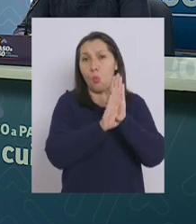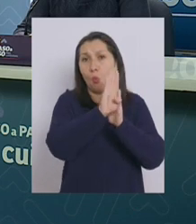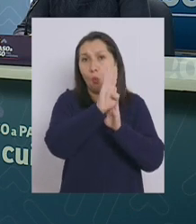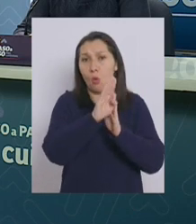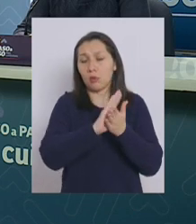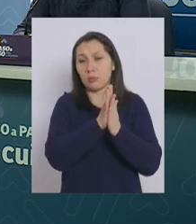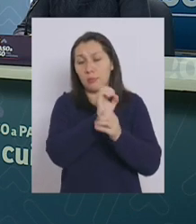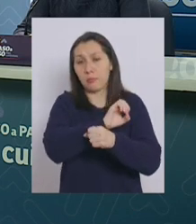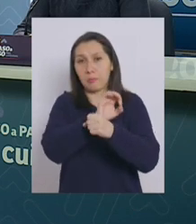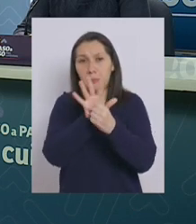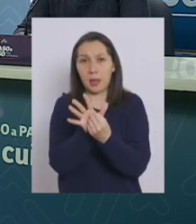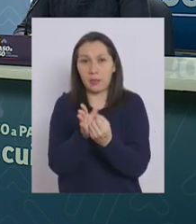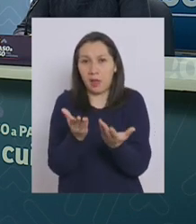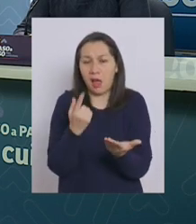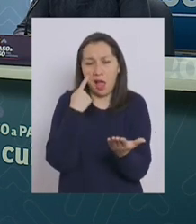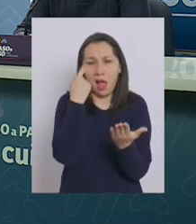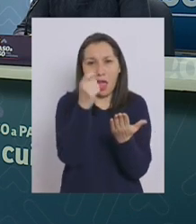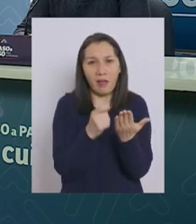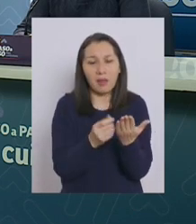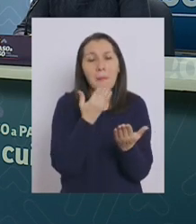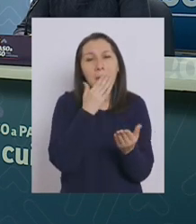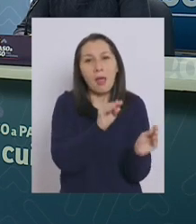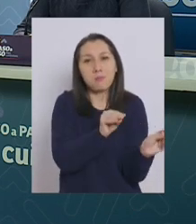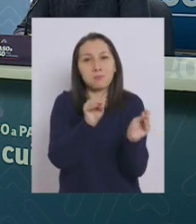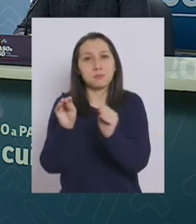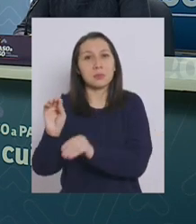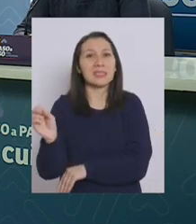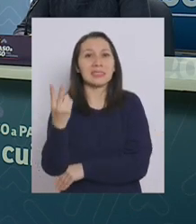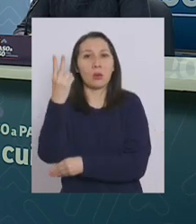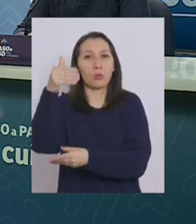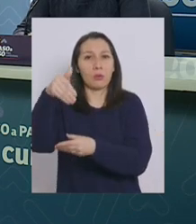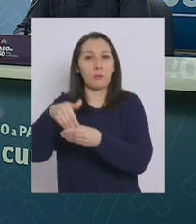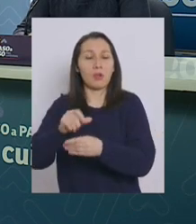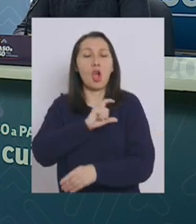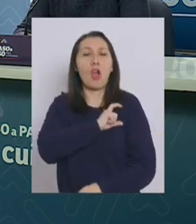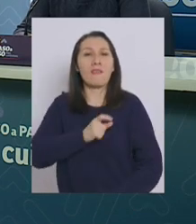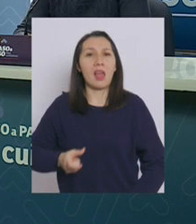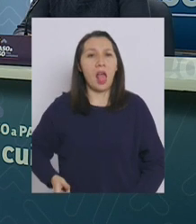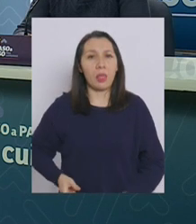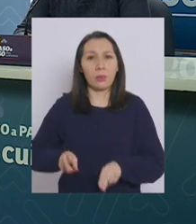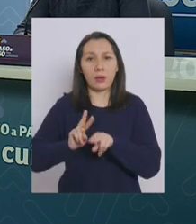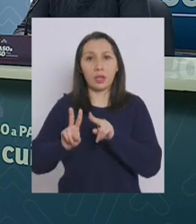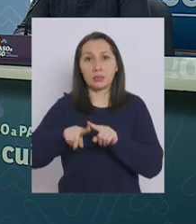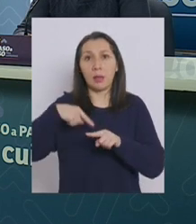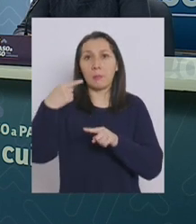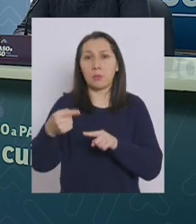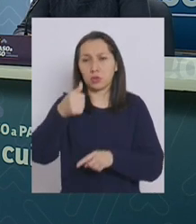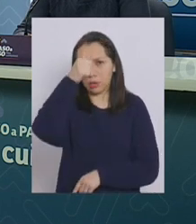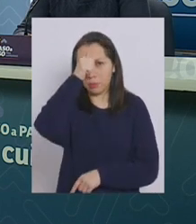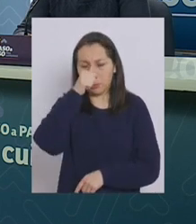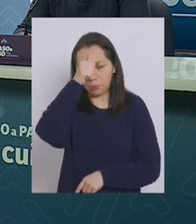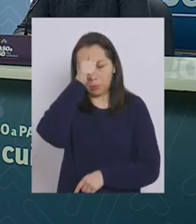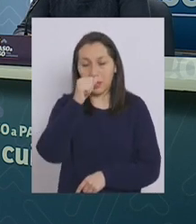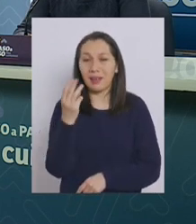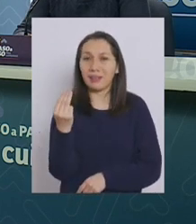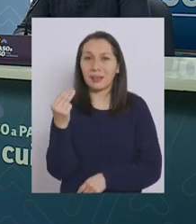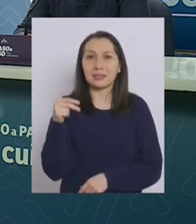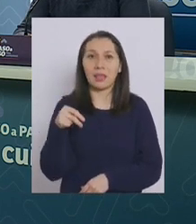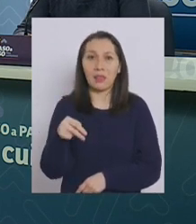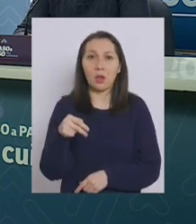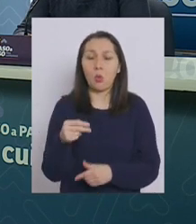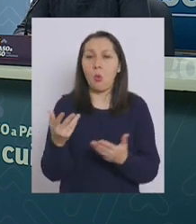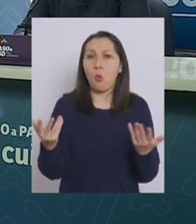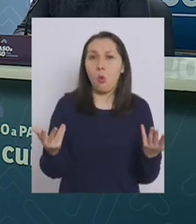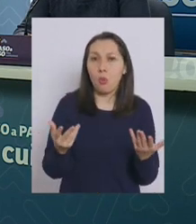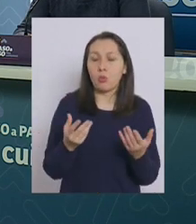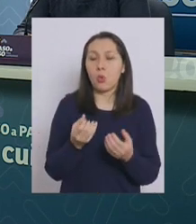pandemia, ¿se ha evaluado quizás postergar la segunda vuelta de gobernadores que se va a desarrollar el próximo domingo 13 de junio? ¿Cómo